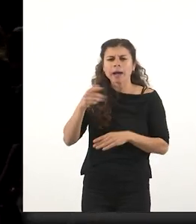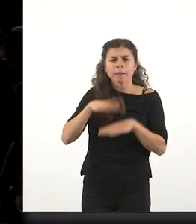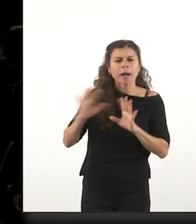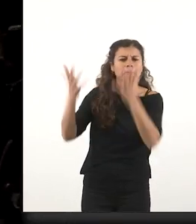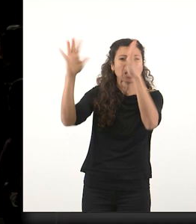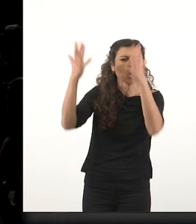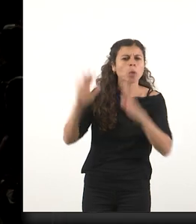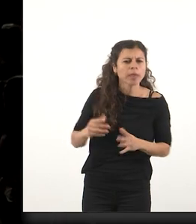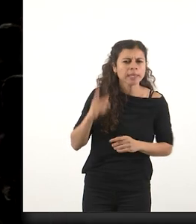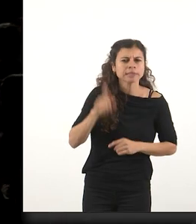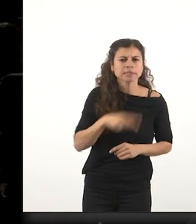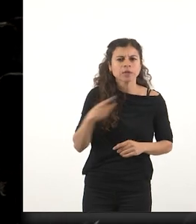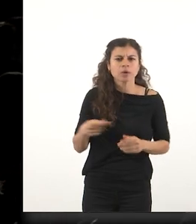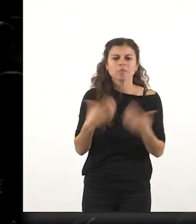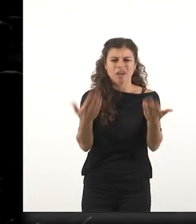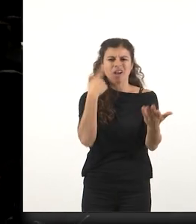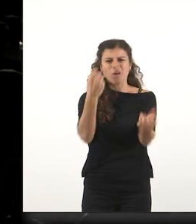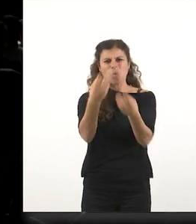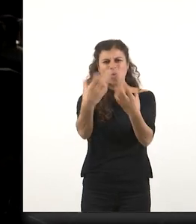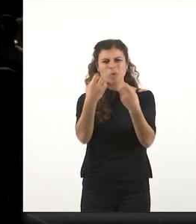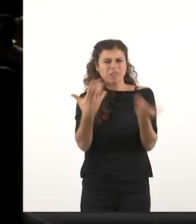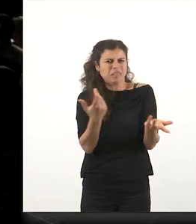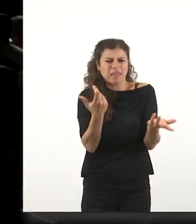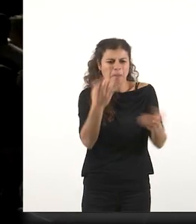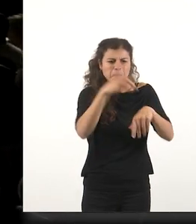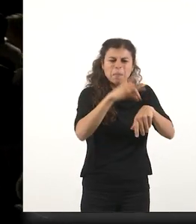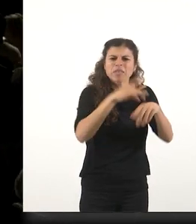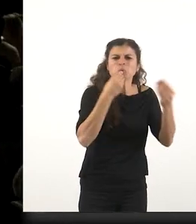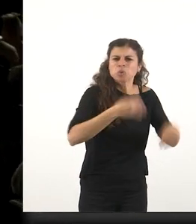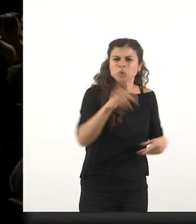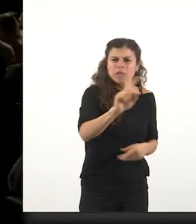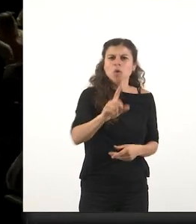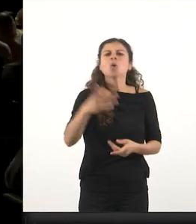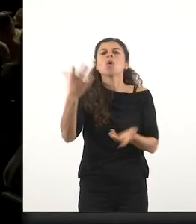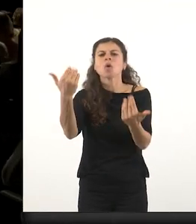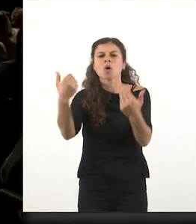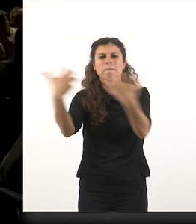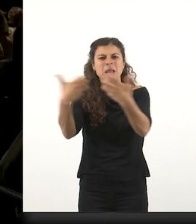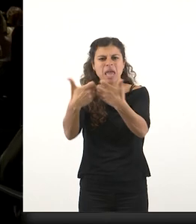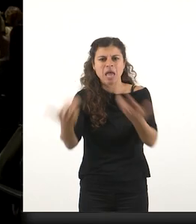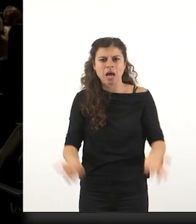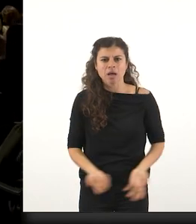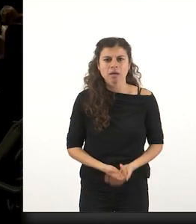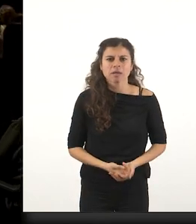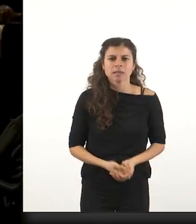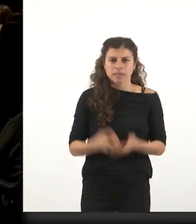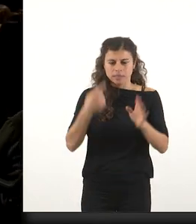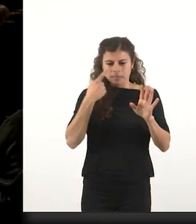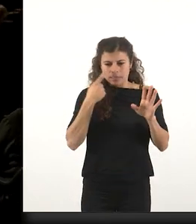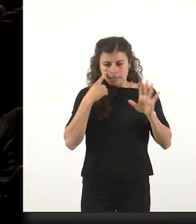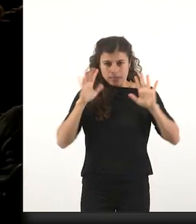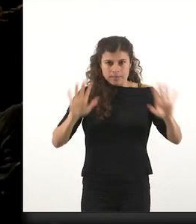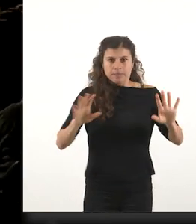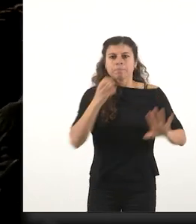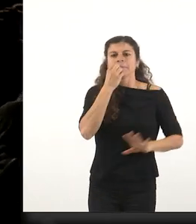cosa. Iba a hablar de la pelea con su novio, no de la historia del médico ese que a nadie le importa. Corta rollo el de Jaén, ¿eh? Madre mía, que corta rollo. Ha llegado mi examen como